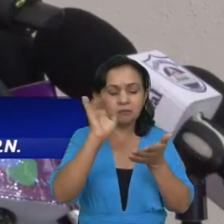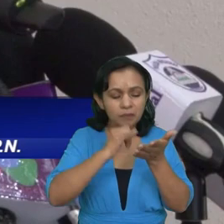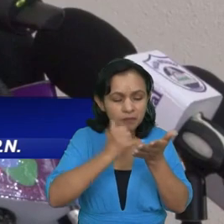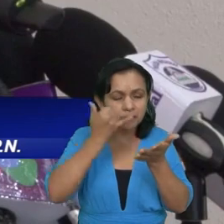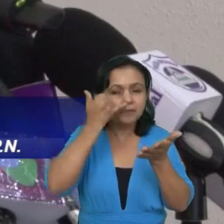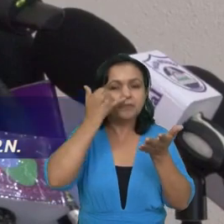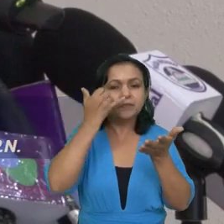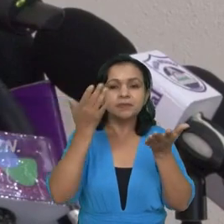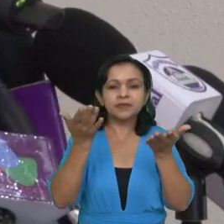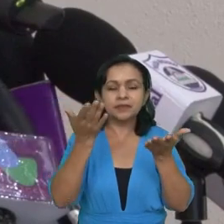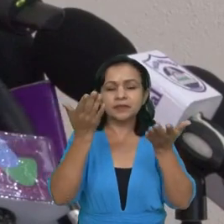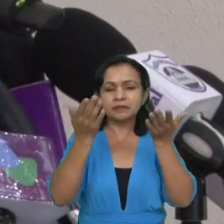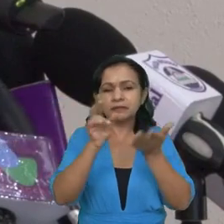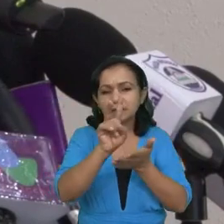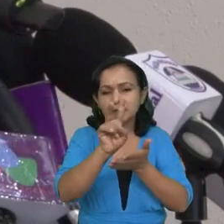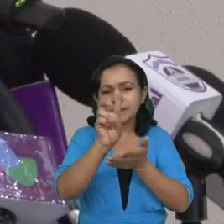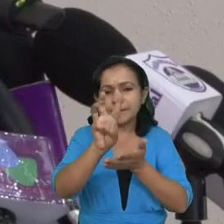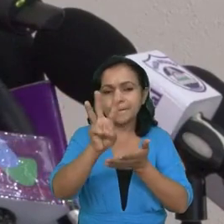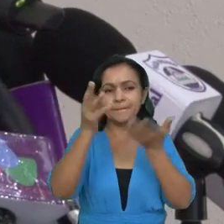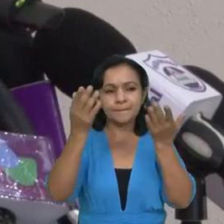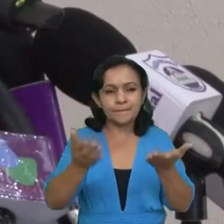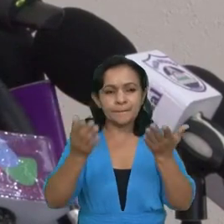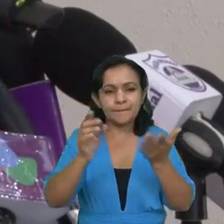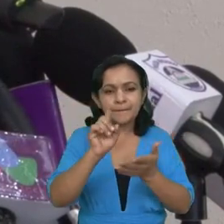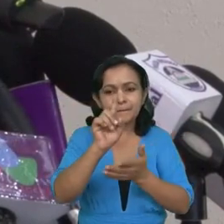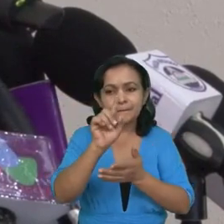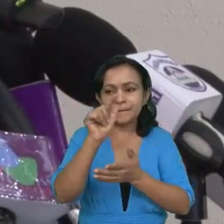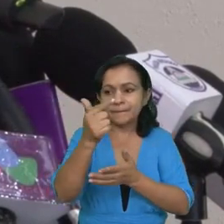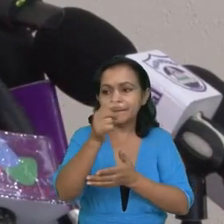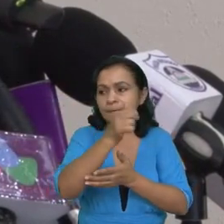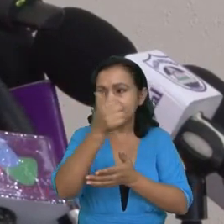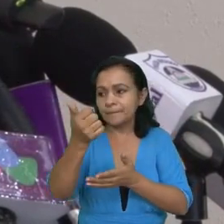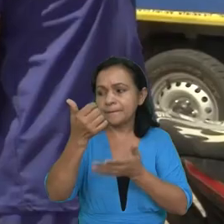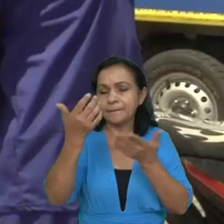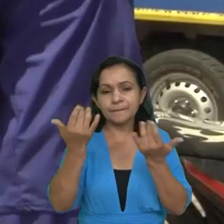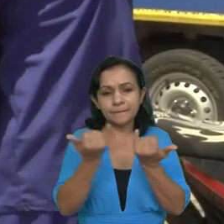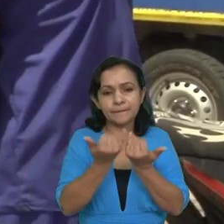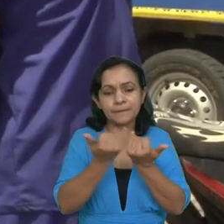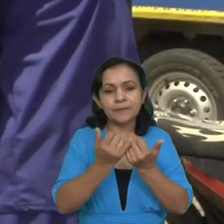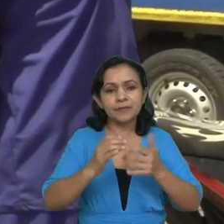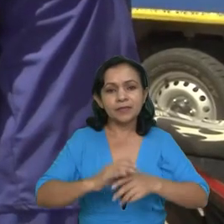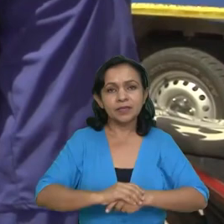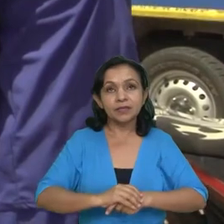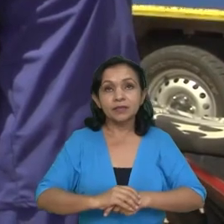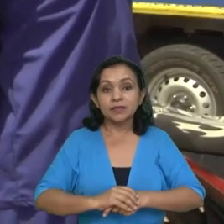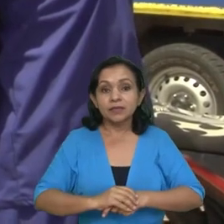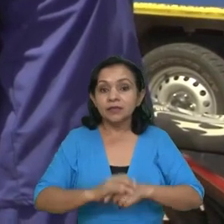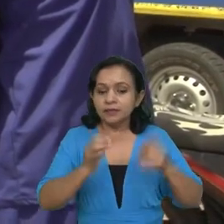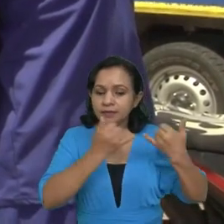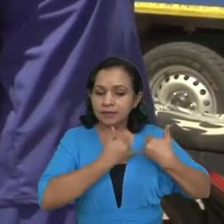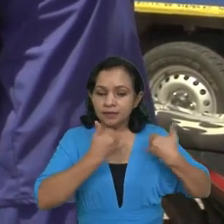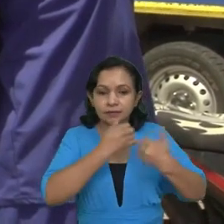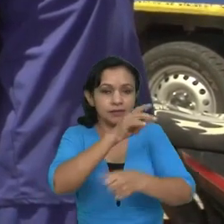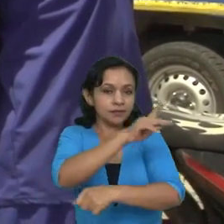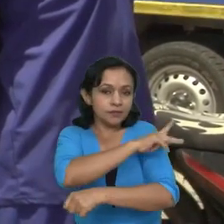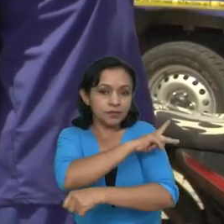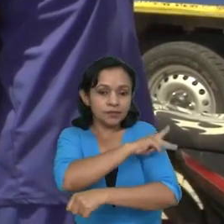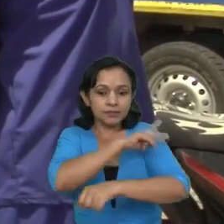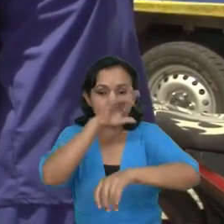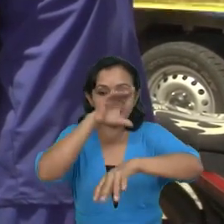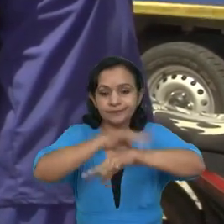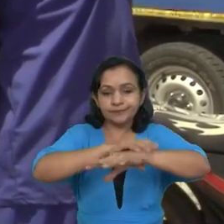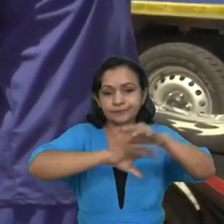un peso de 23 kilos con 176 gramos de cocaína la institución del orden también capturó a